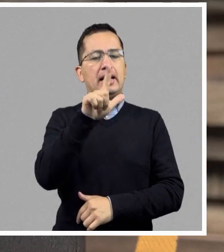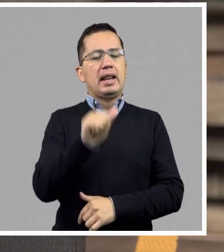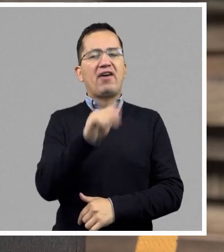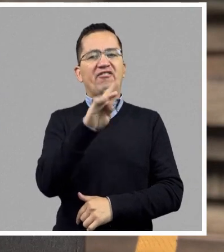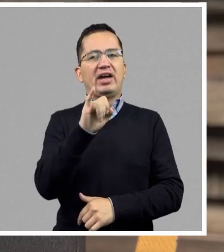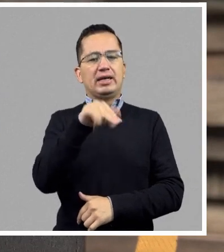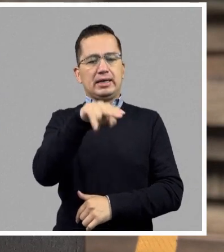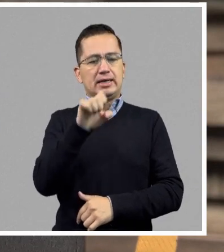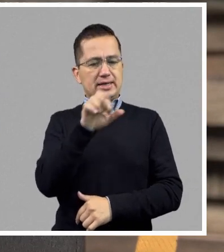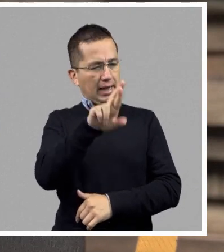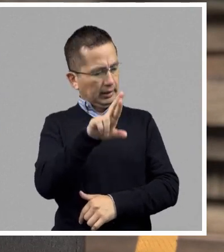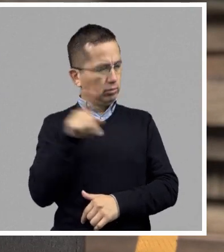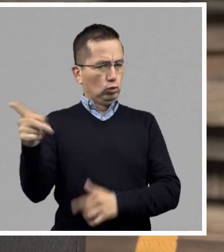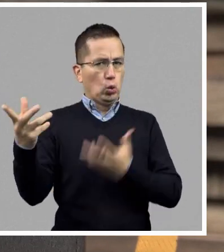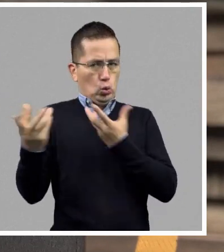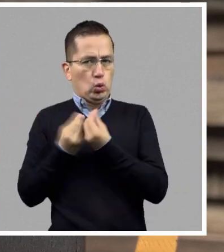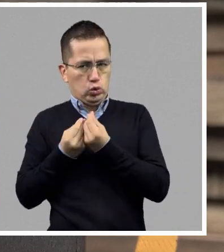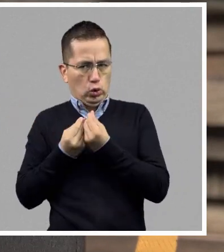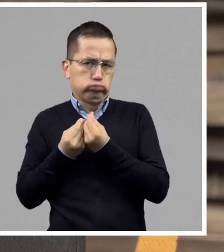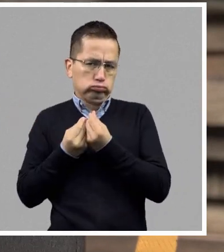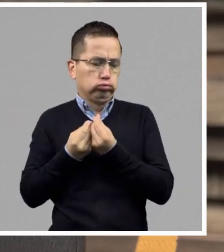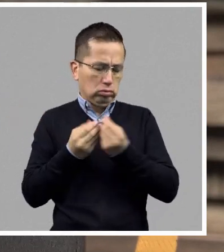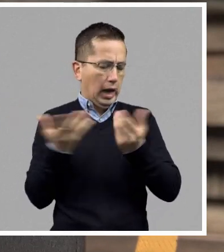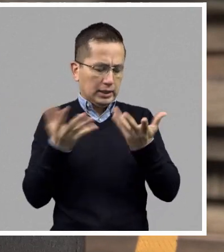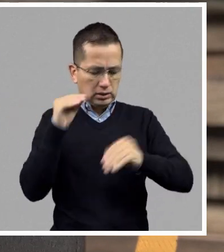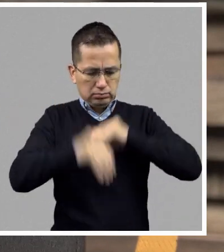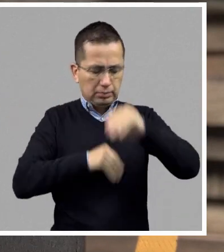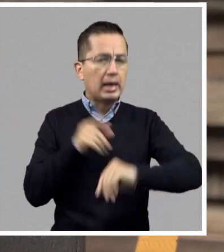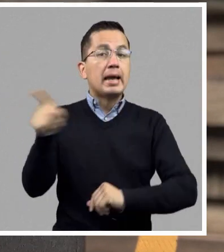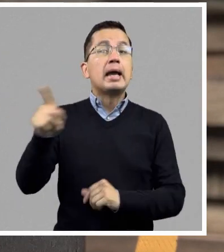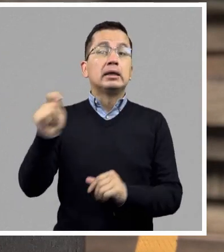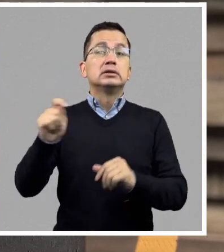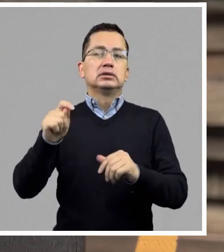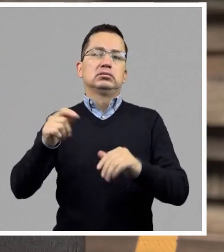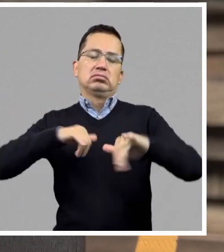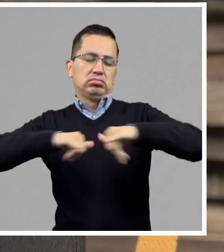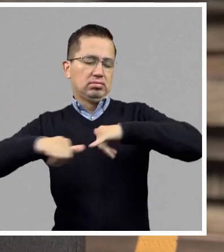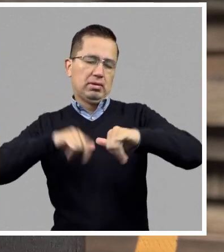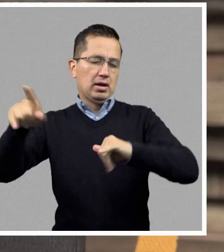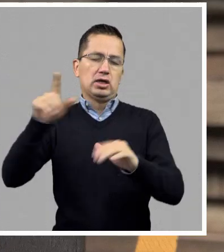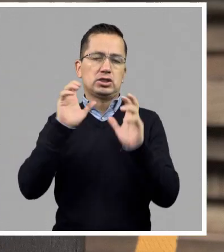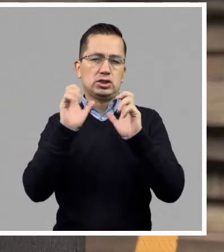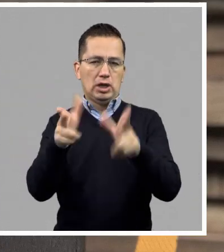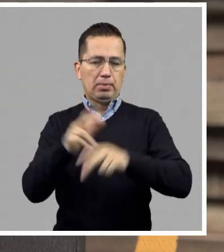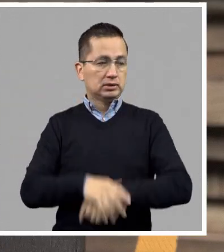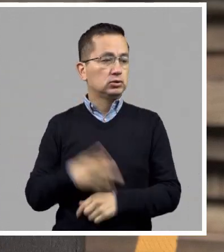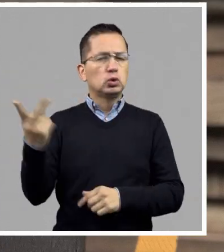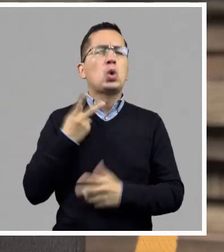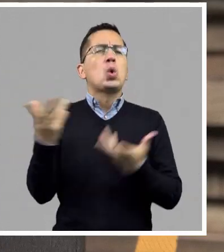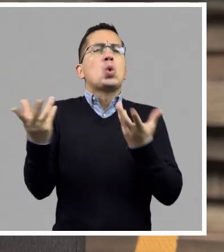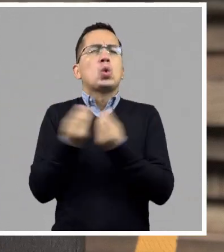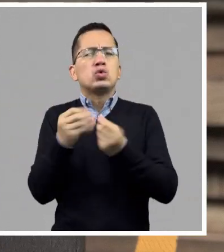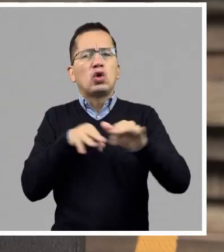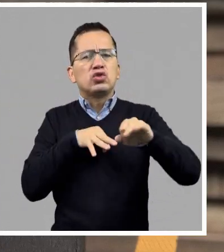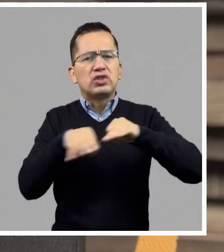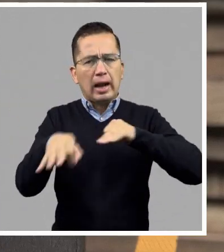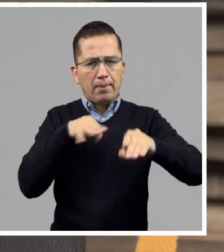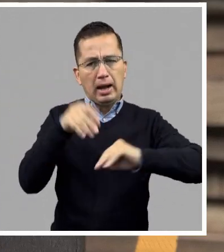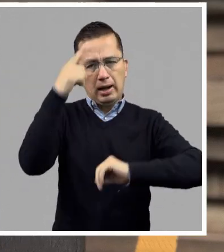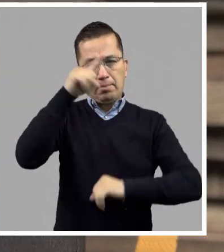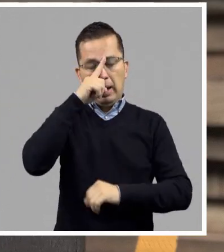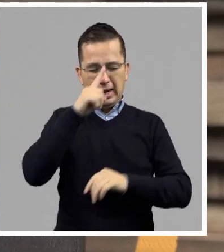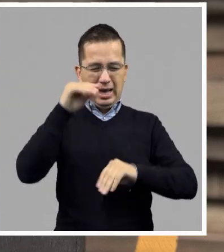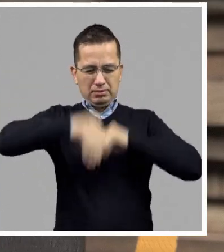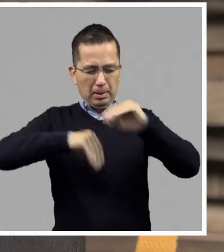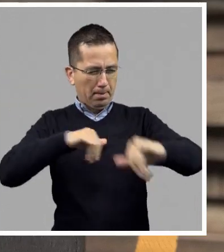que es una geógrafa de Chiapas con la cual estamos juntos en una colectiva que se llama la colectiva cartográfica de los sures globales